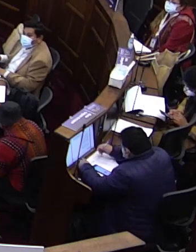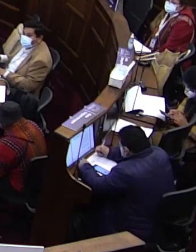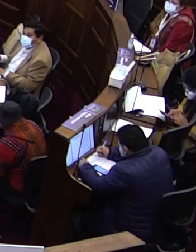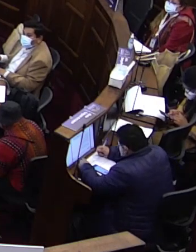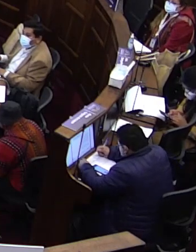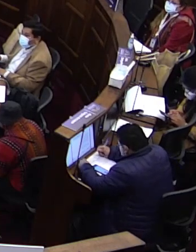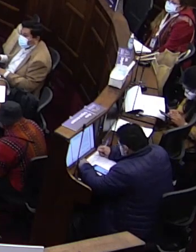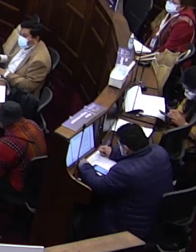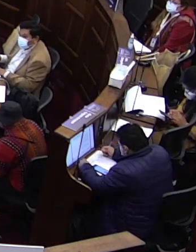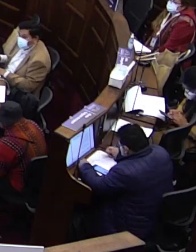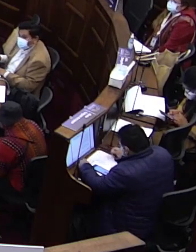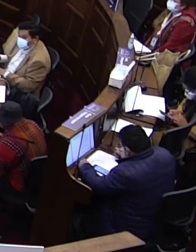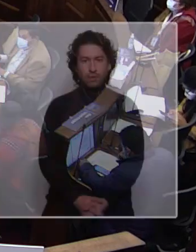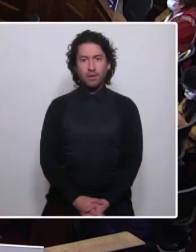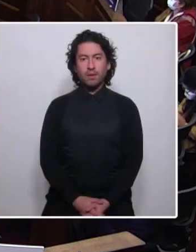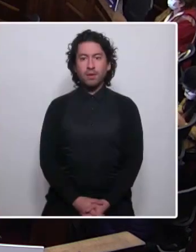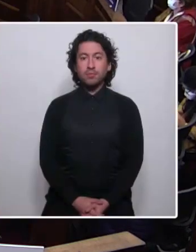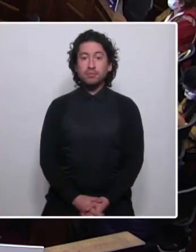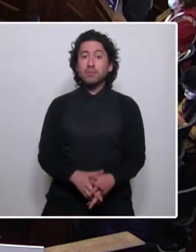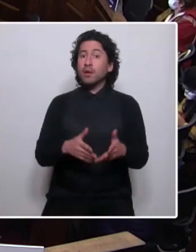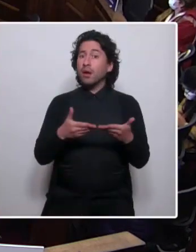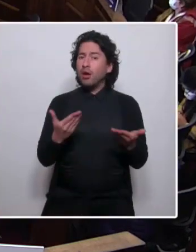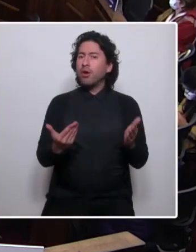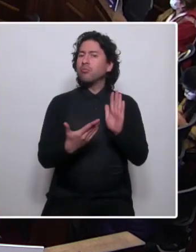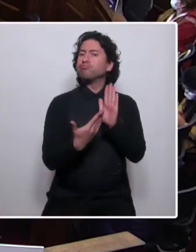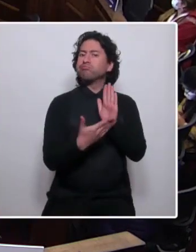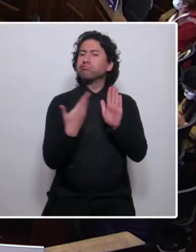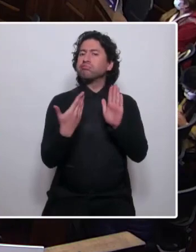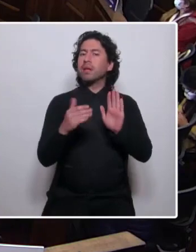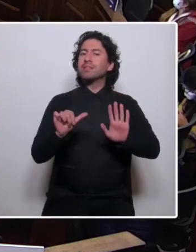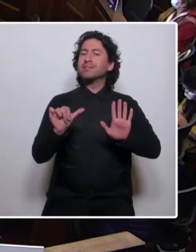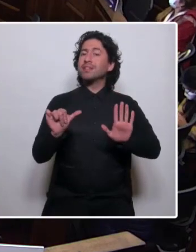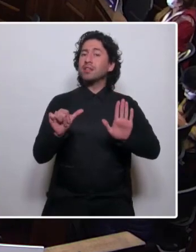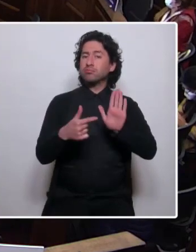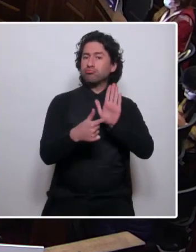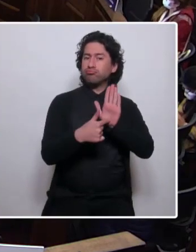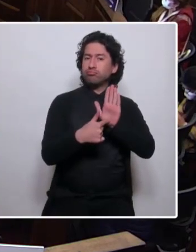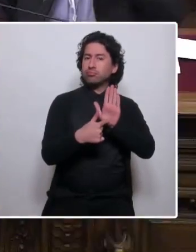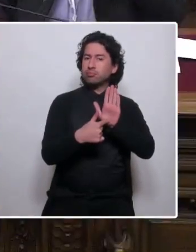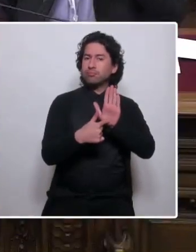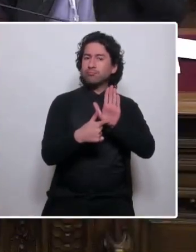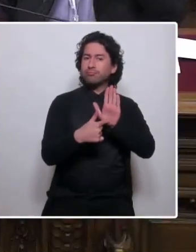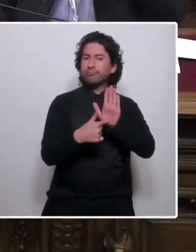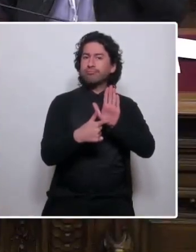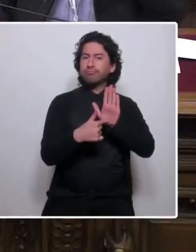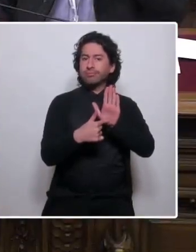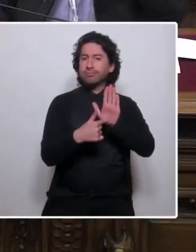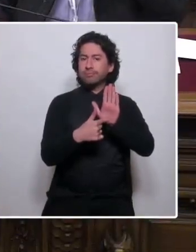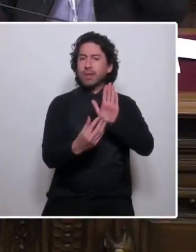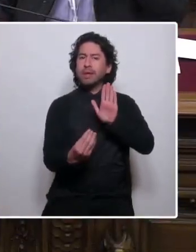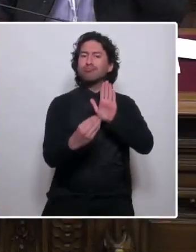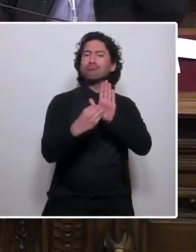Enseguida, en la página 6, figura una enmienda parcial